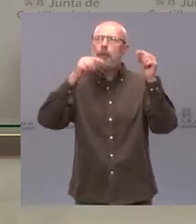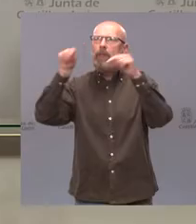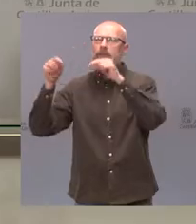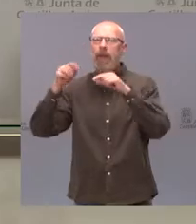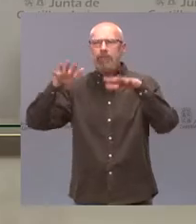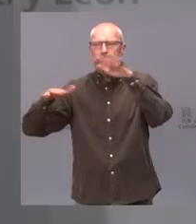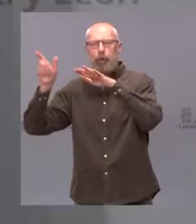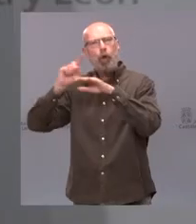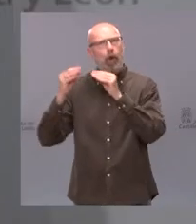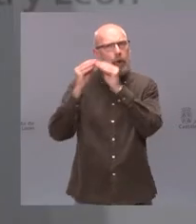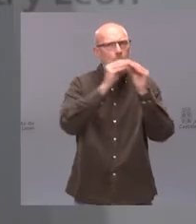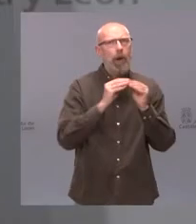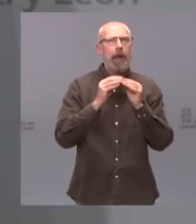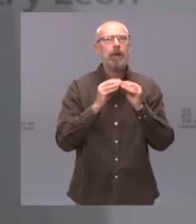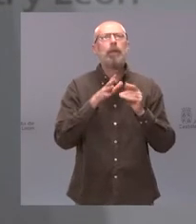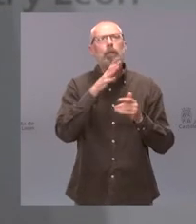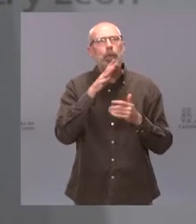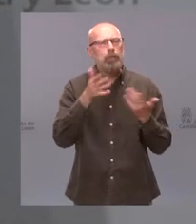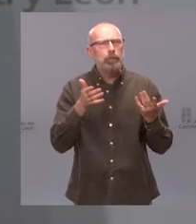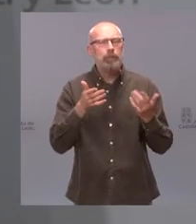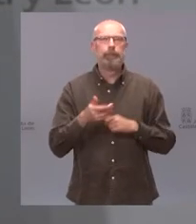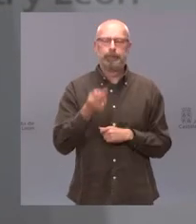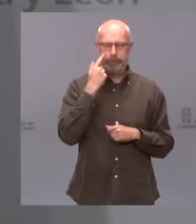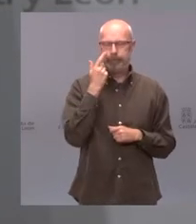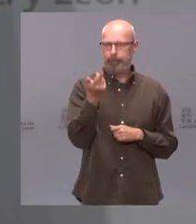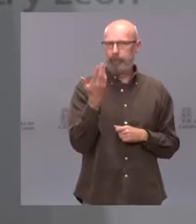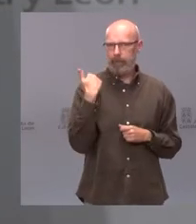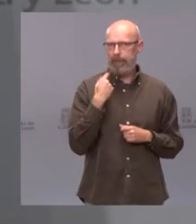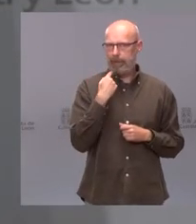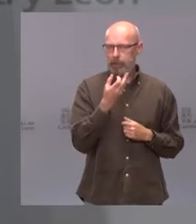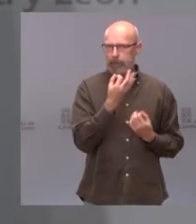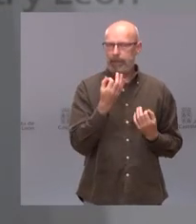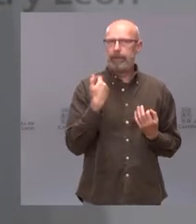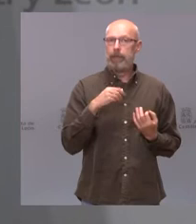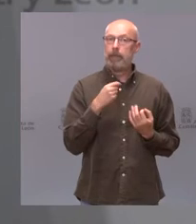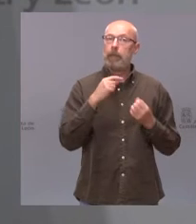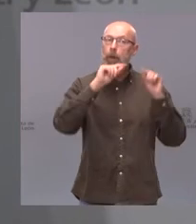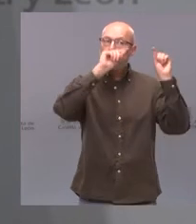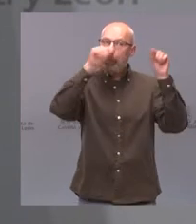seguridad. No, tiene que ver con lo que ya dijimos. Ya dijimos que todas las provincias